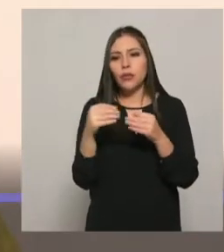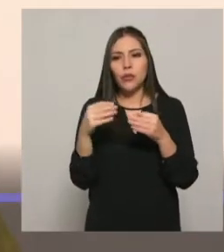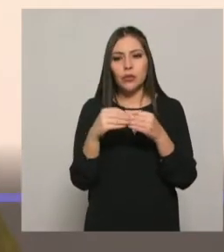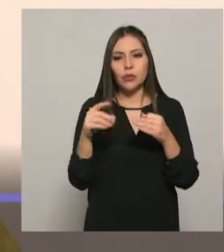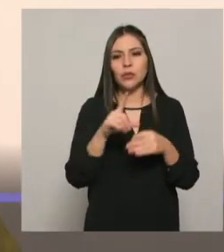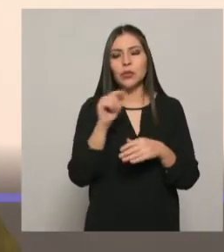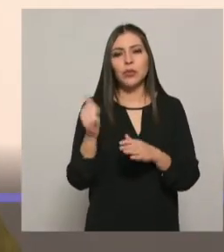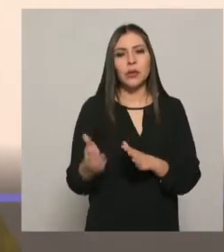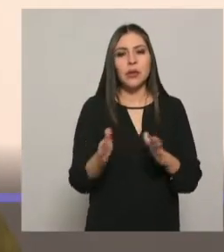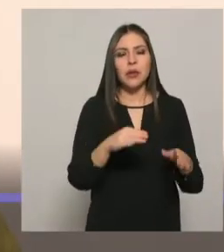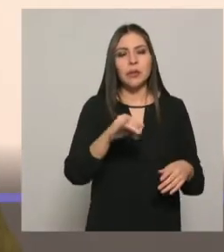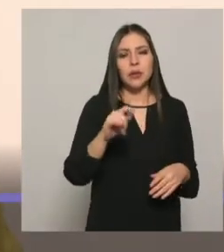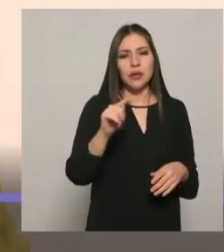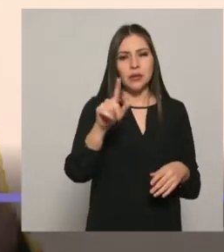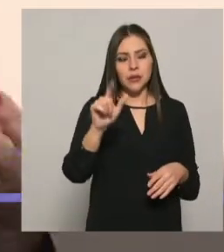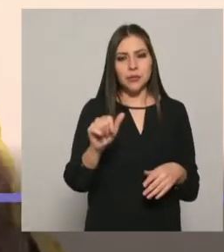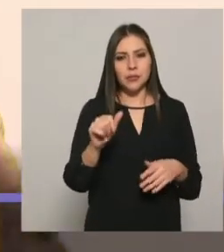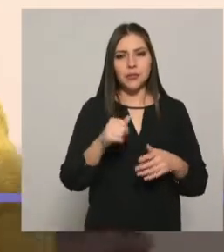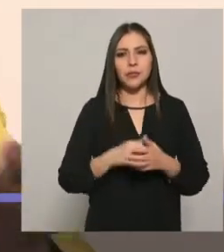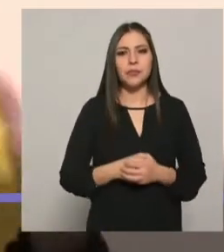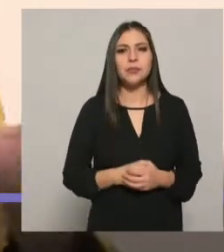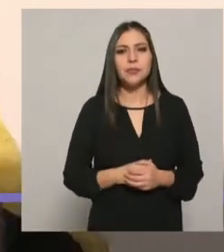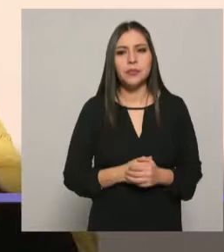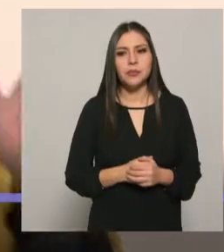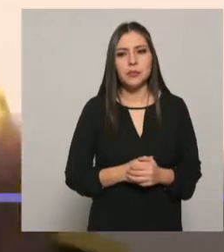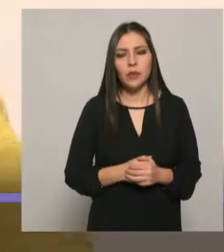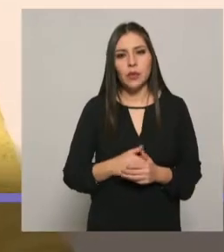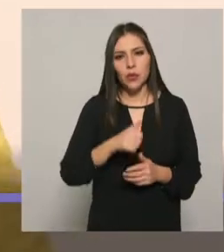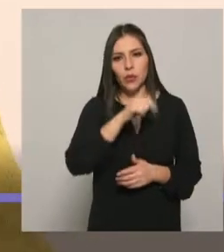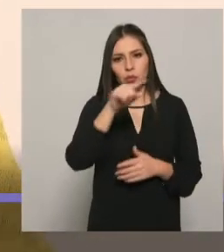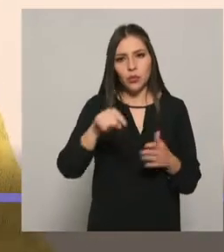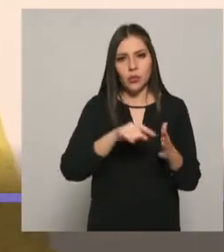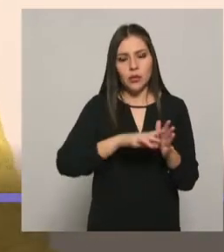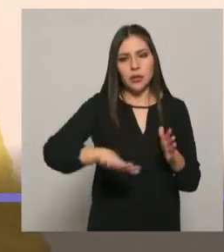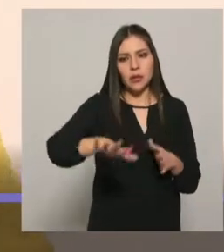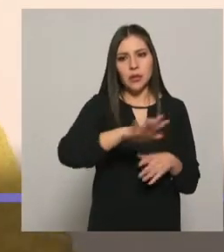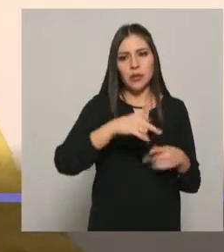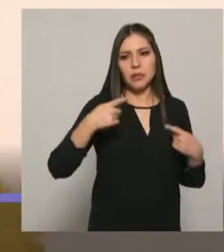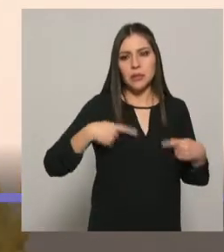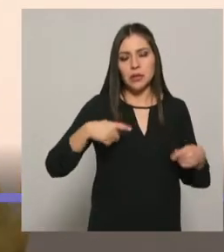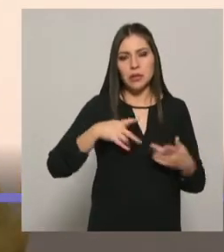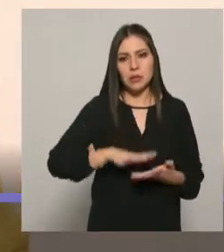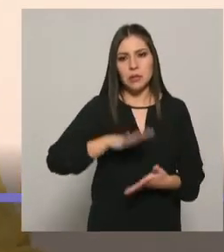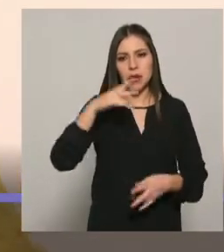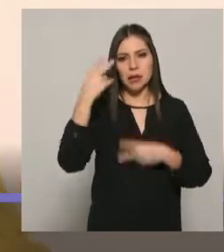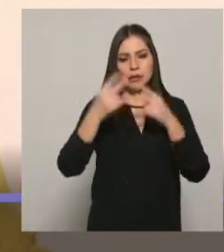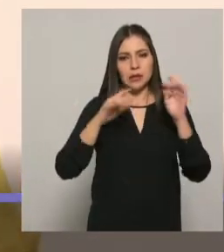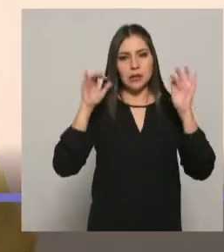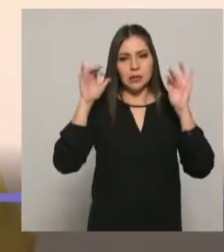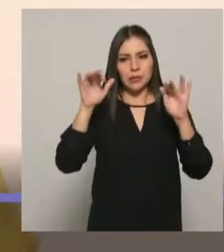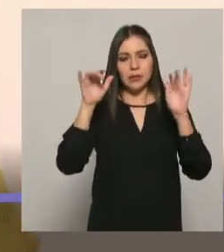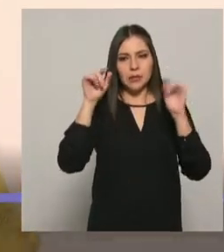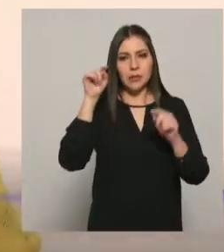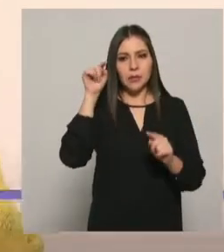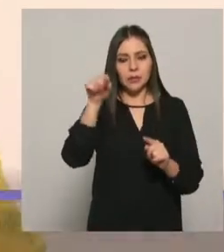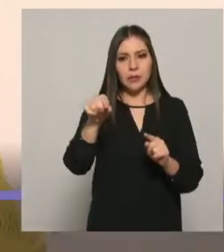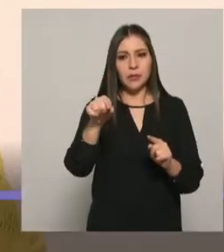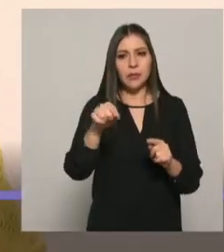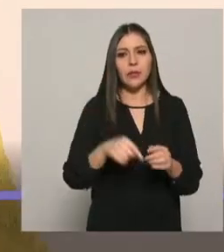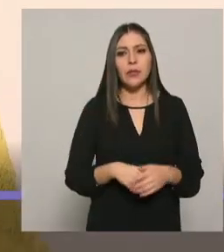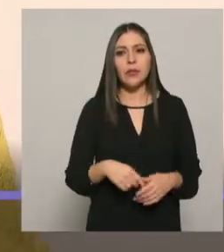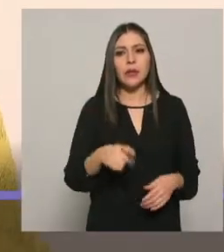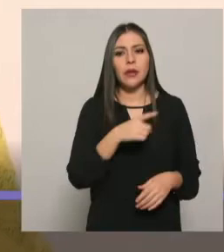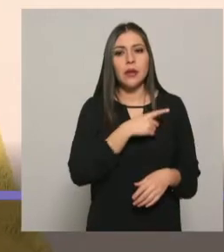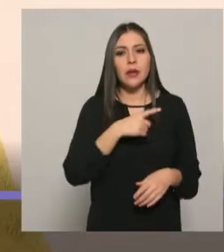Mictlán, que es a donde iba la gente, la mayor parte de la población, pero tenían que pasar a